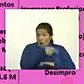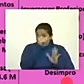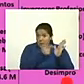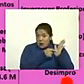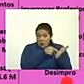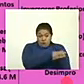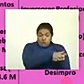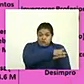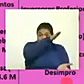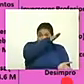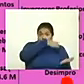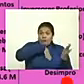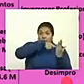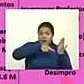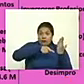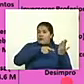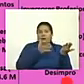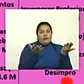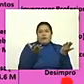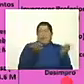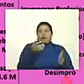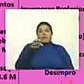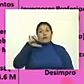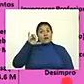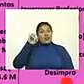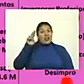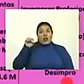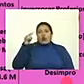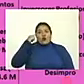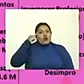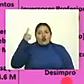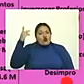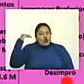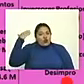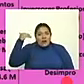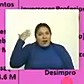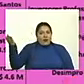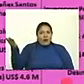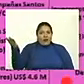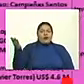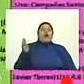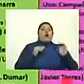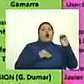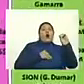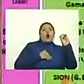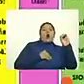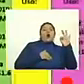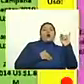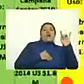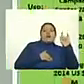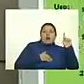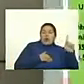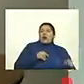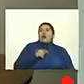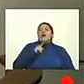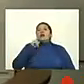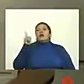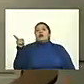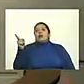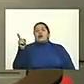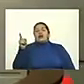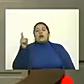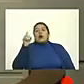decir, ni Pisano sabe todo lo que pasó, ni Otto Bula sabe todo lo que pasó, ni Plinio